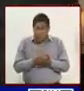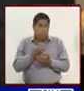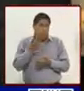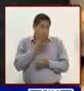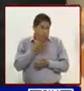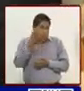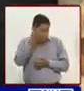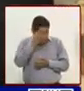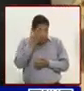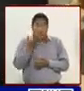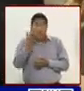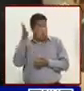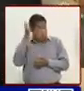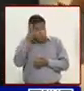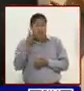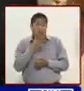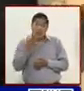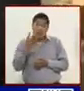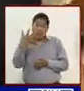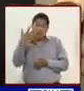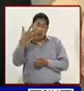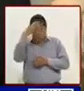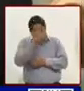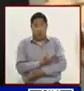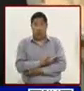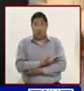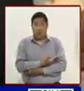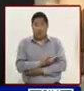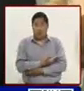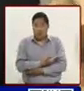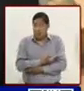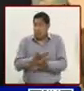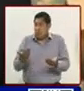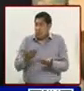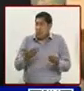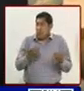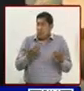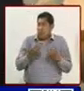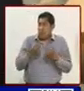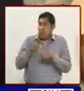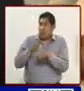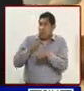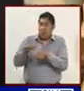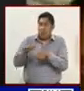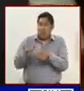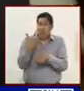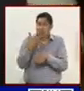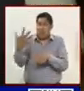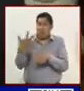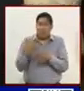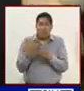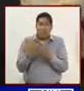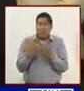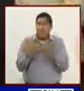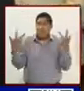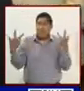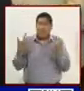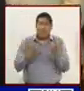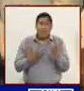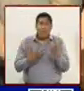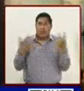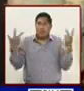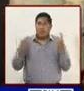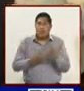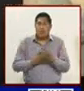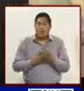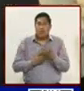también ahora, ¿no? Porque hay padres que tienen 4 o 5 hijos. Entonces, ¿dónde van a llevar, si nos distribuyen, por decirle,